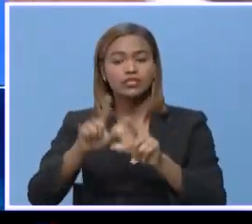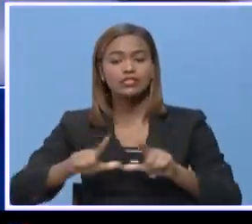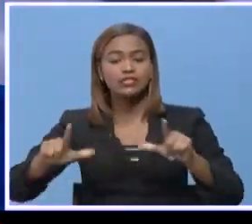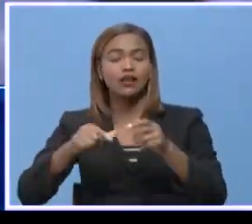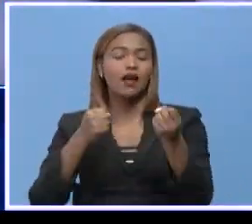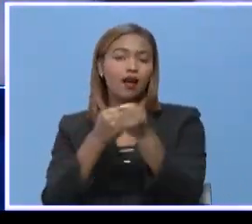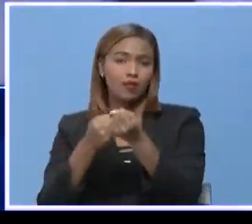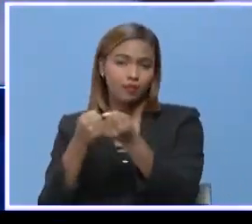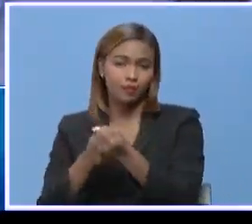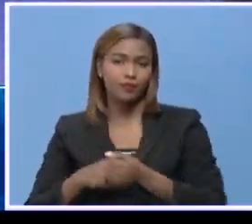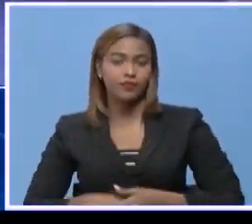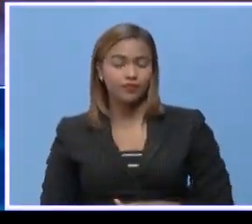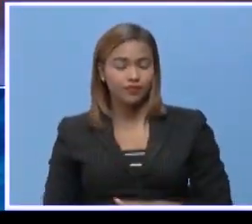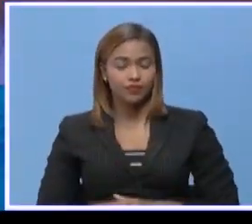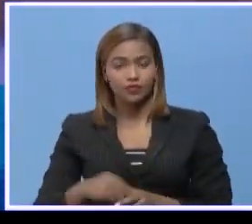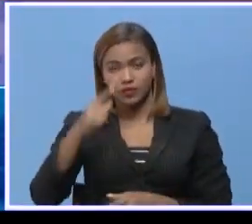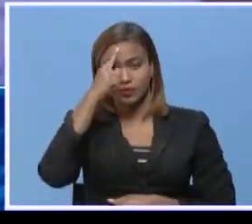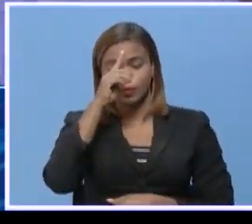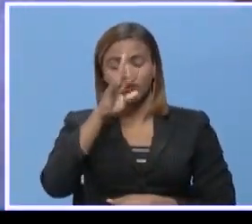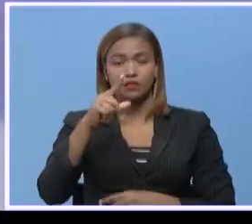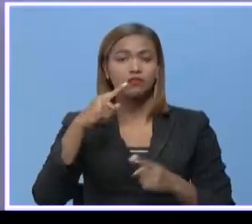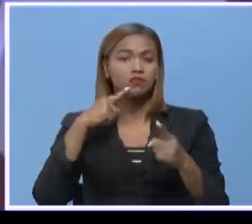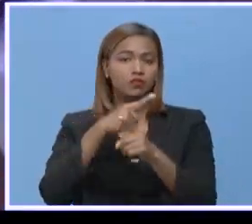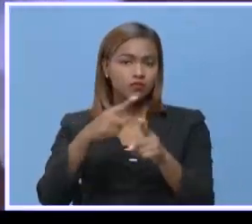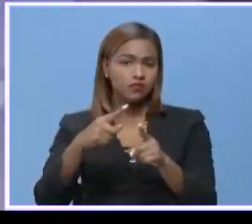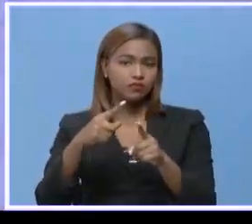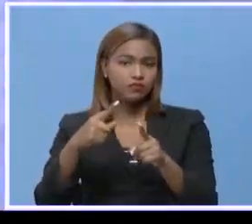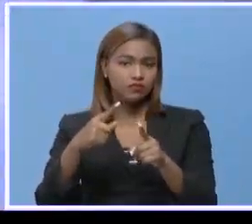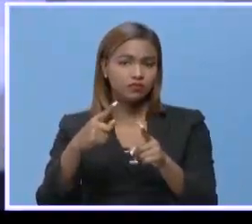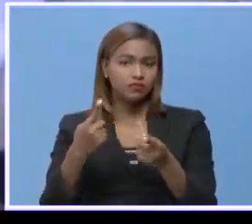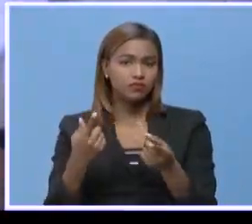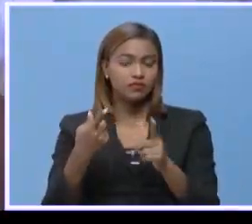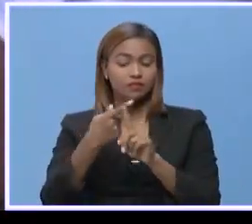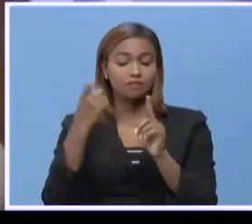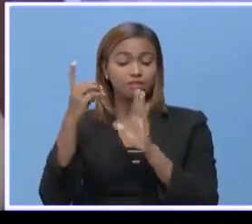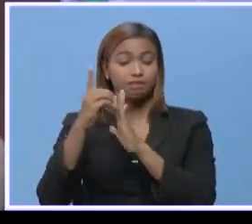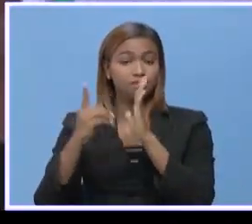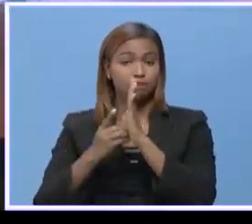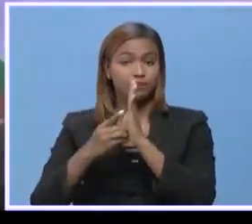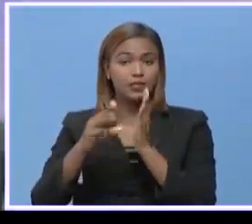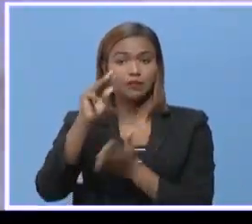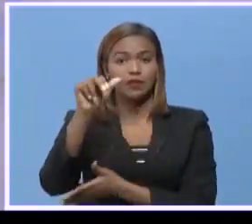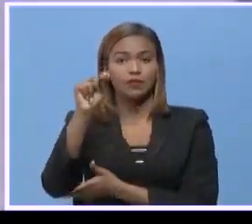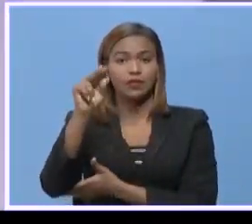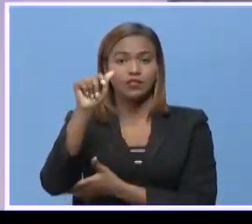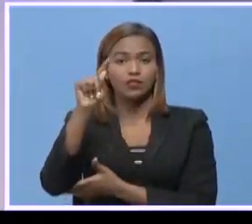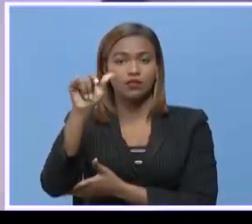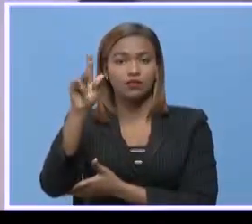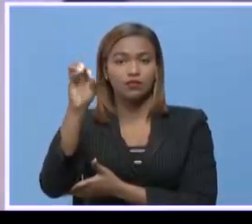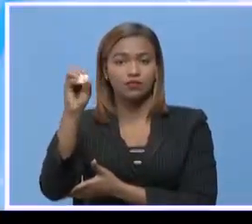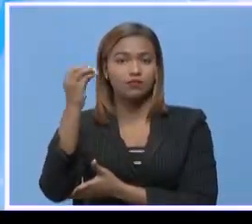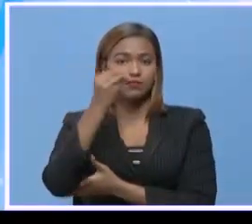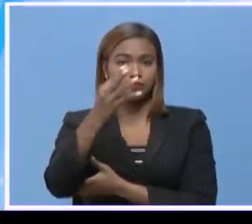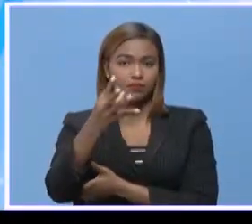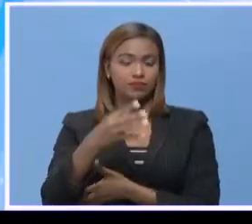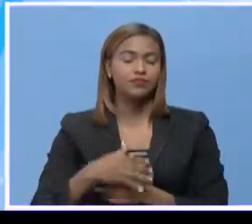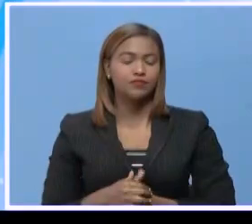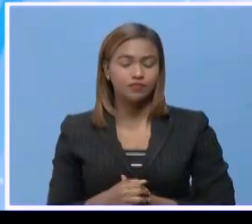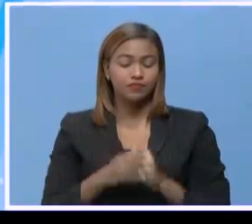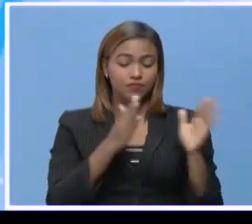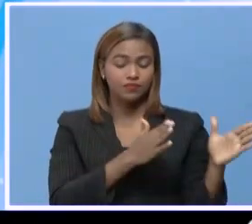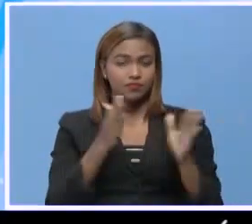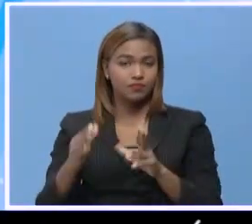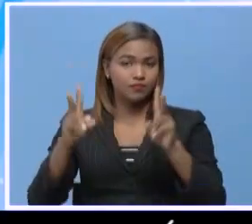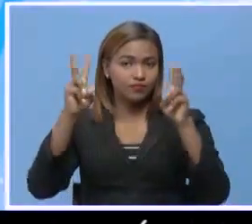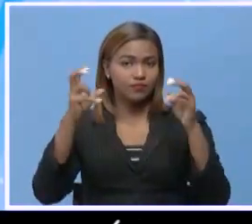apoyo. Para 4RD Noticias, en Dajabón, Melvin Toribio. Cambiando